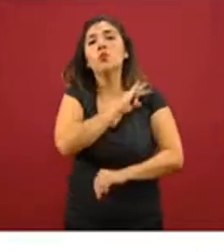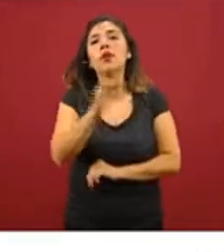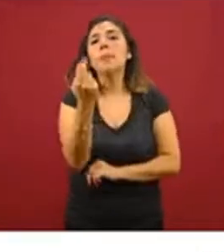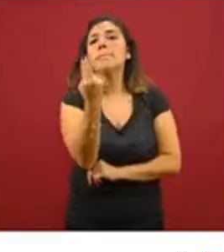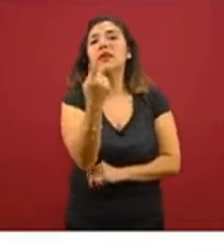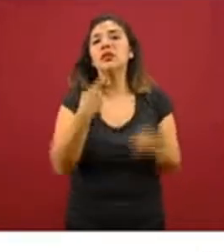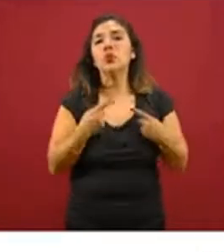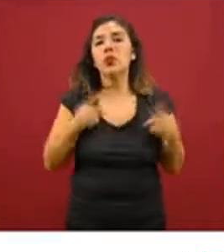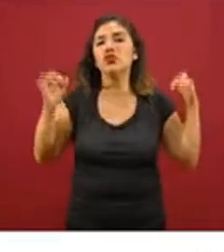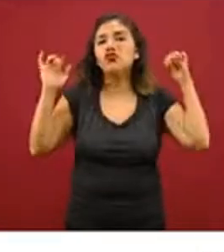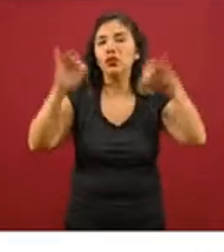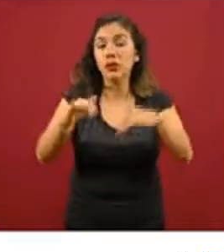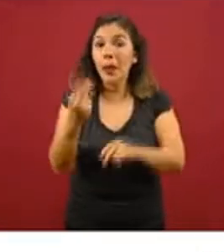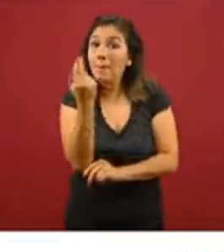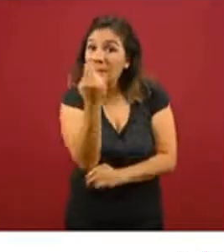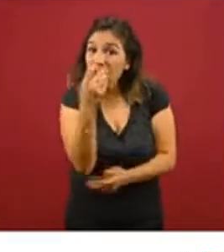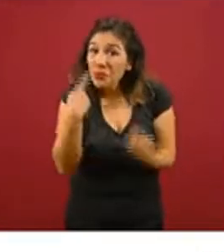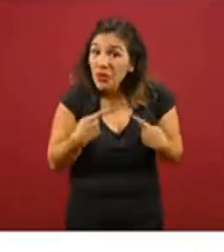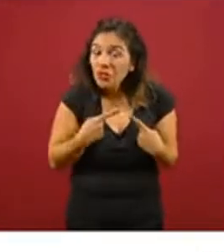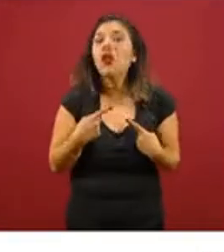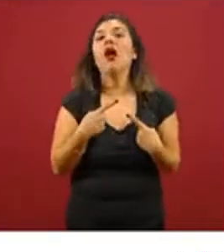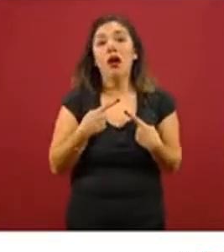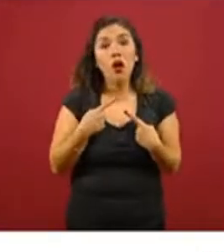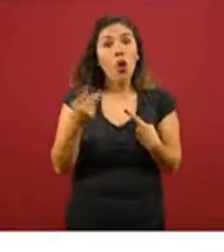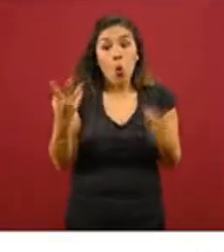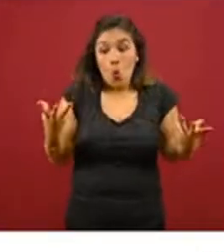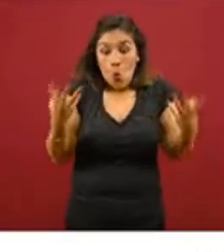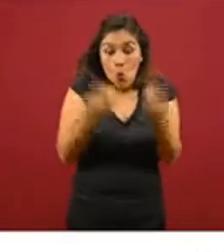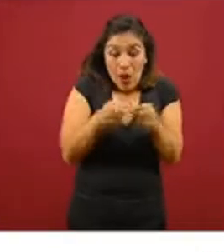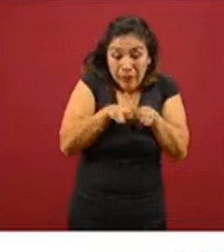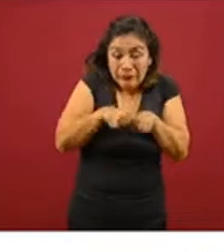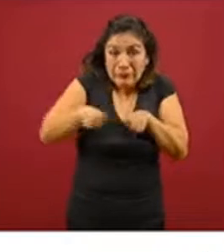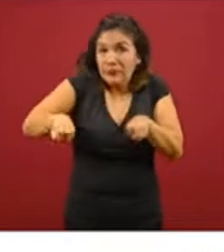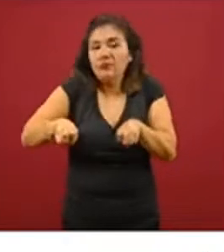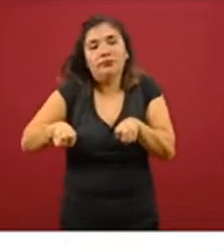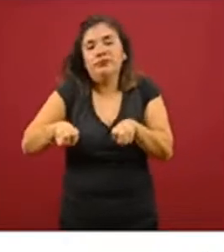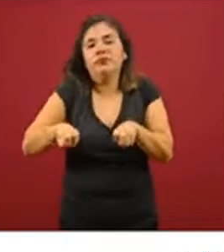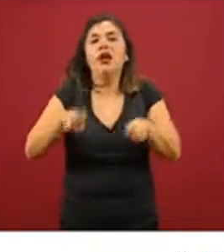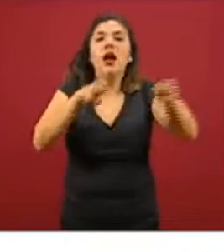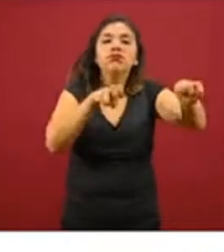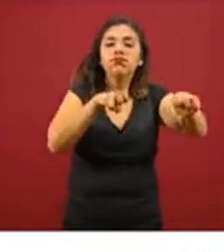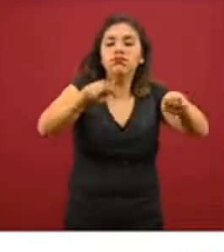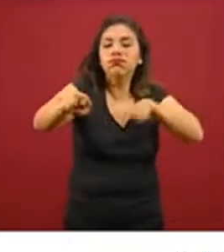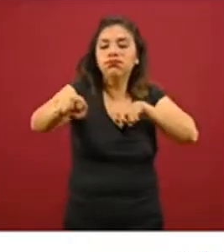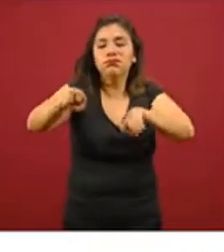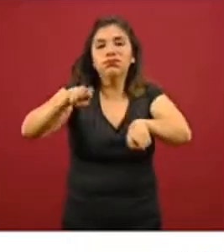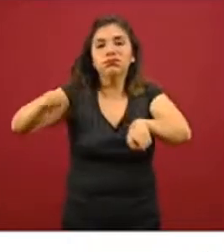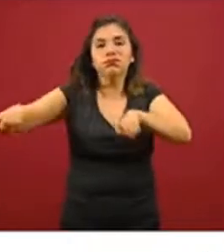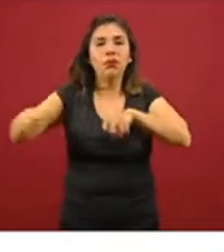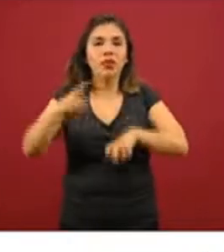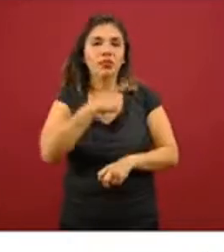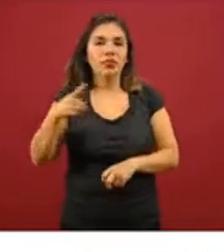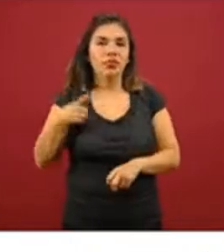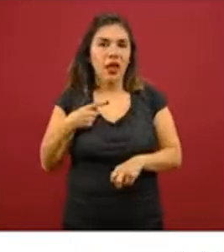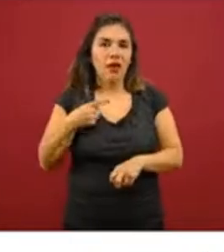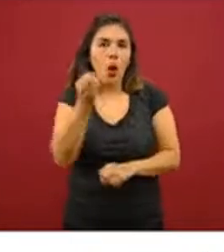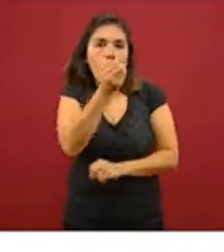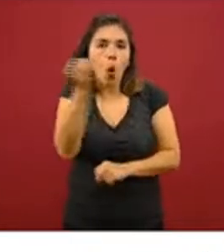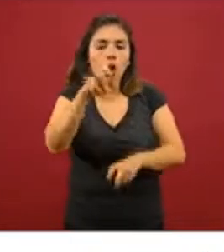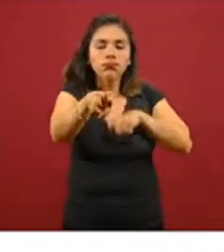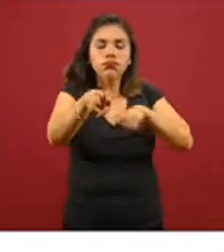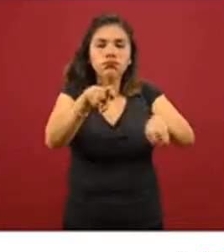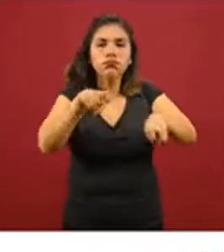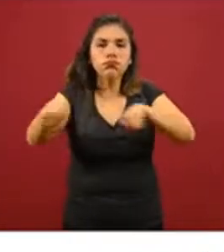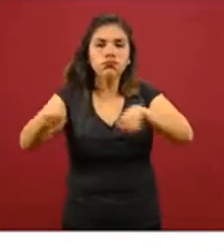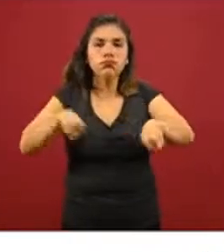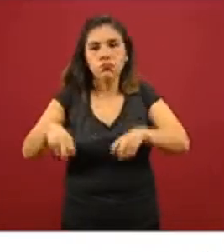25. Y esas 25, lógicamente, no todas juntas en una esquina del establecimiento, sino que esas 25 deben estar repartidas